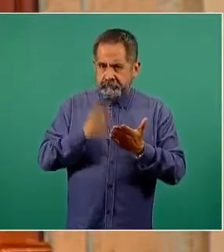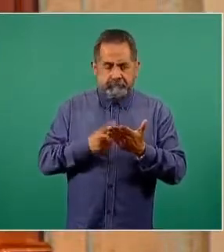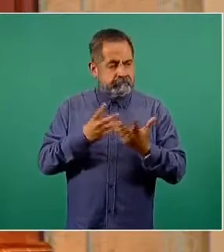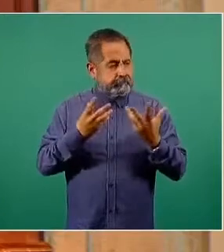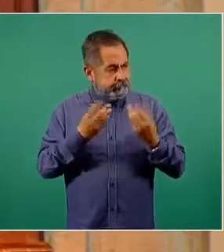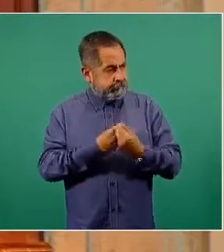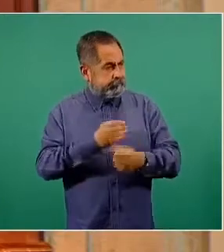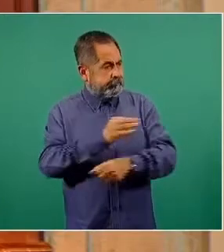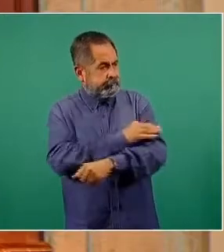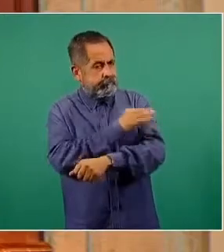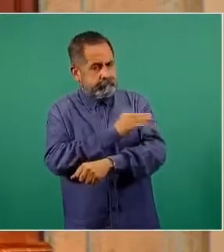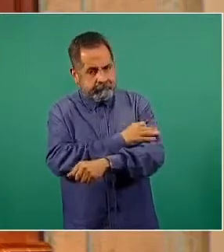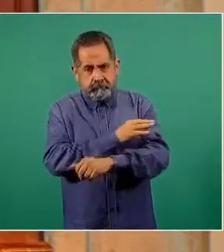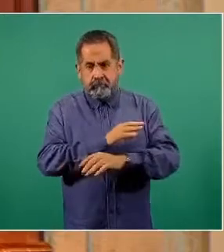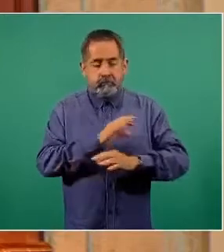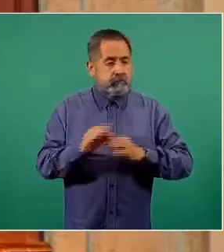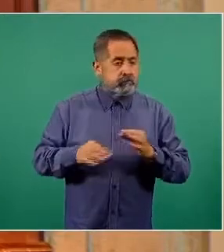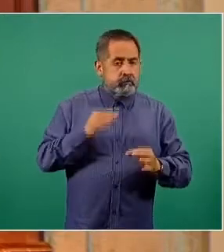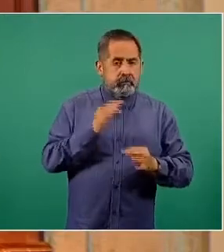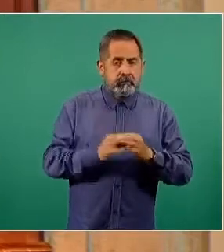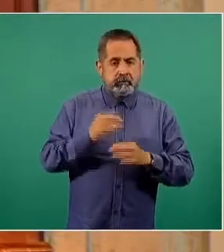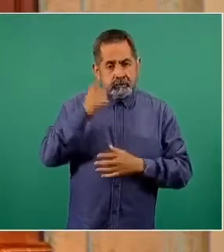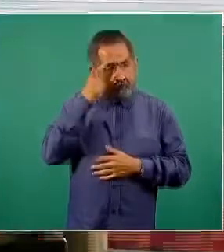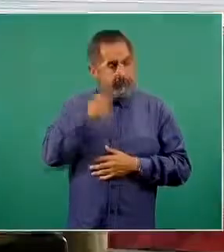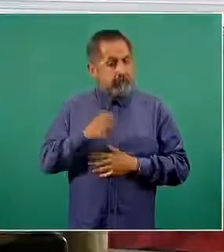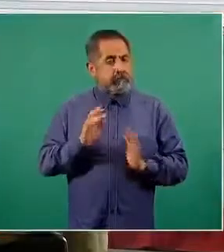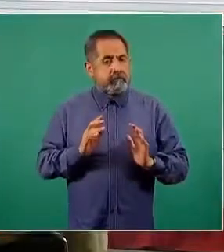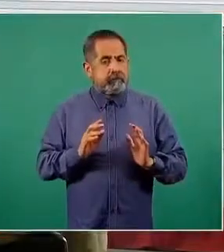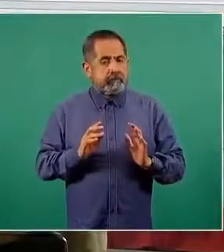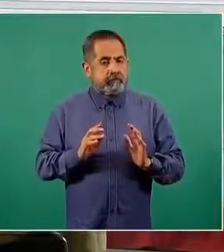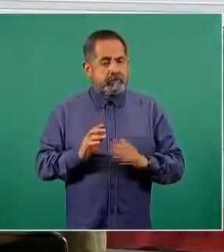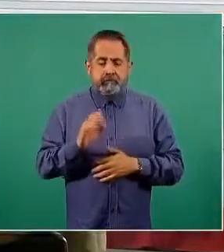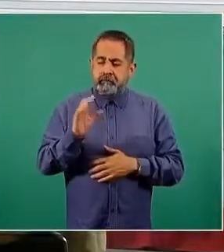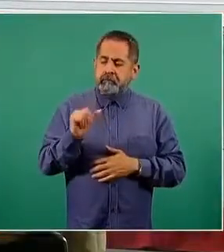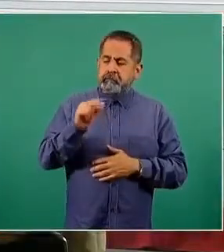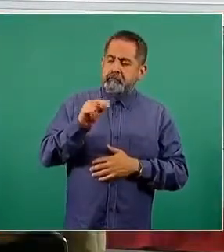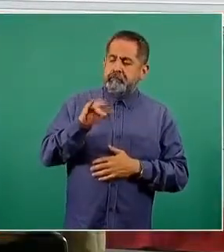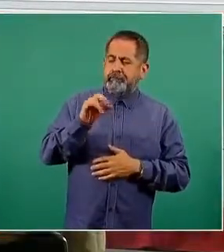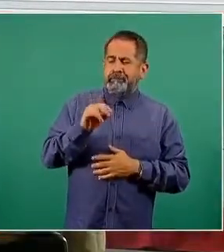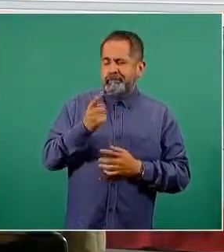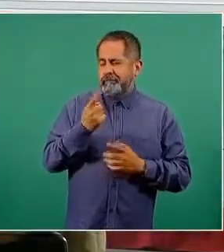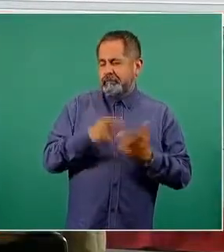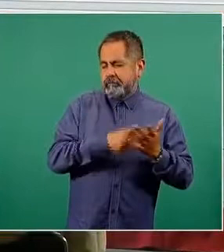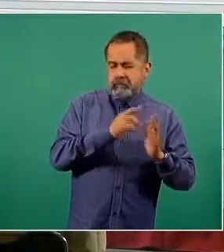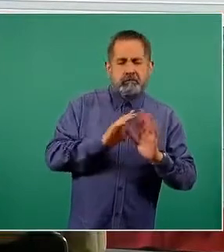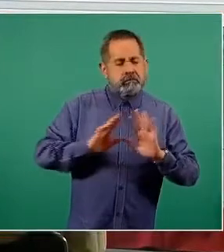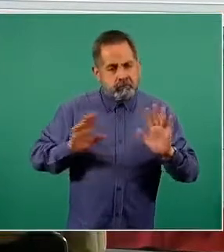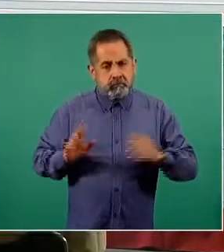que así lo requieren, 1 dosis para efecto de la vacuna CanSino, pues bueno, el día de hoy está